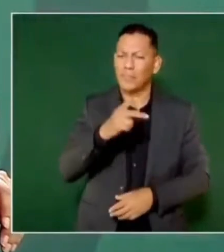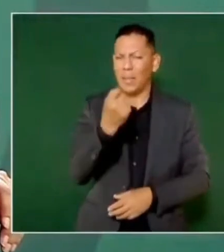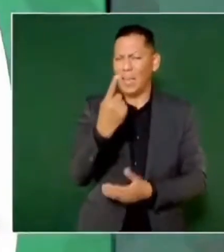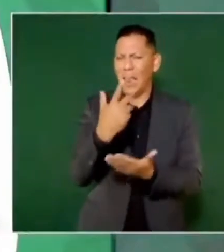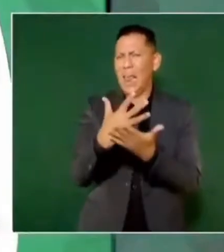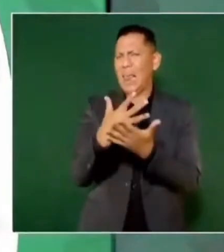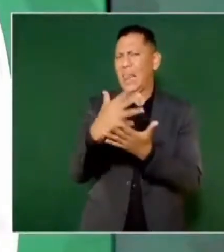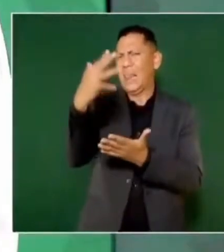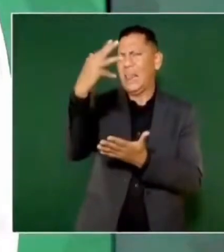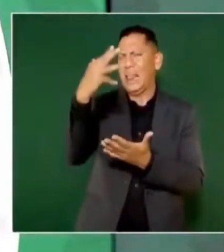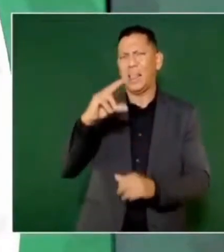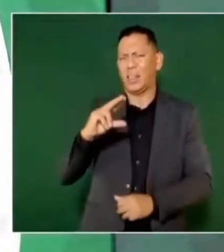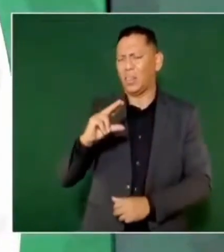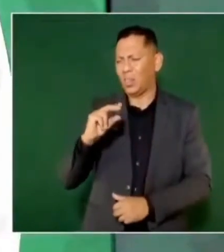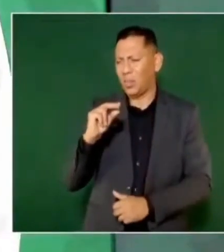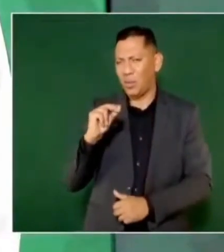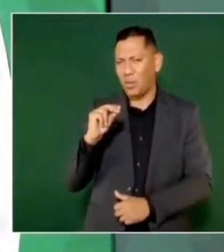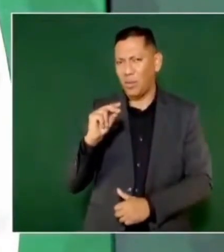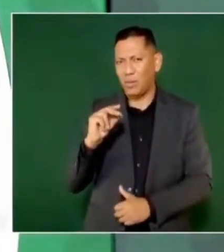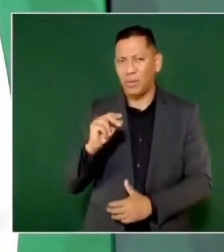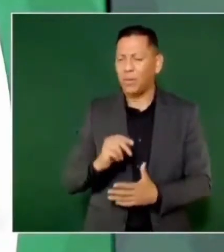exagerados y